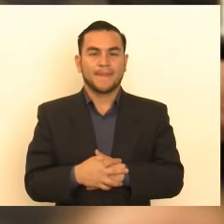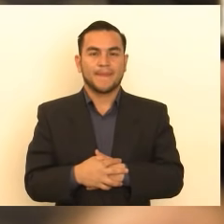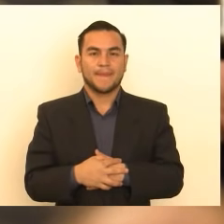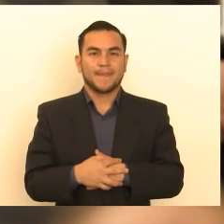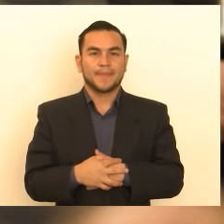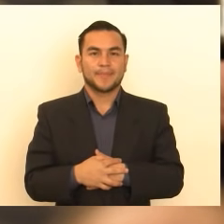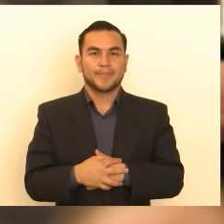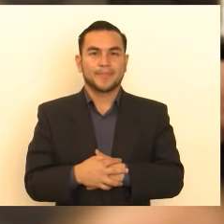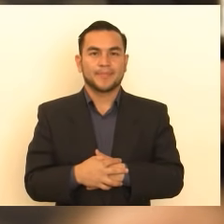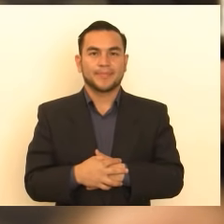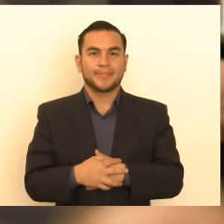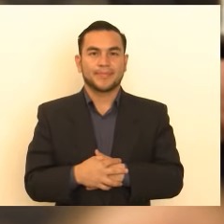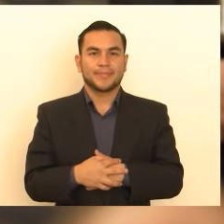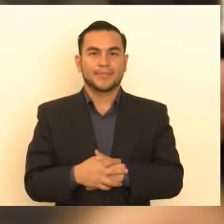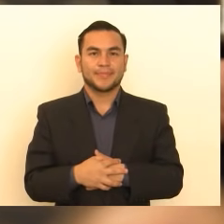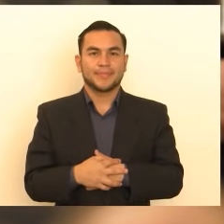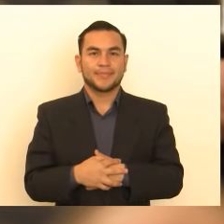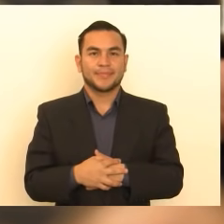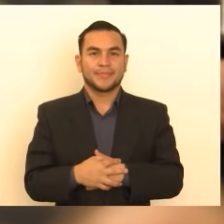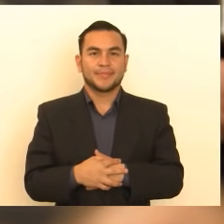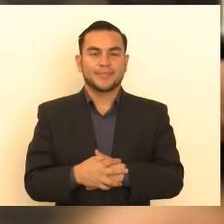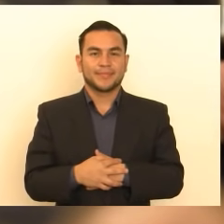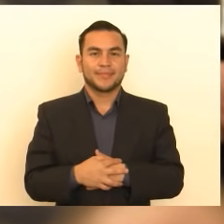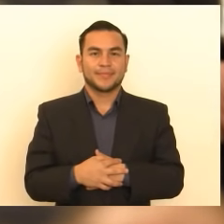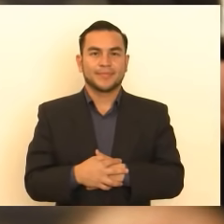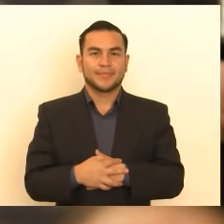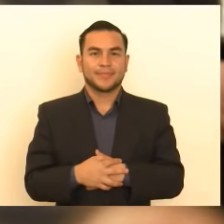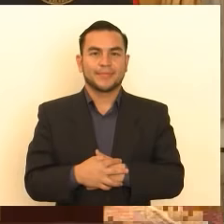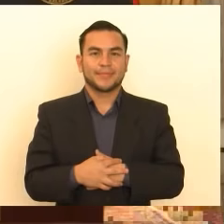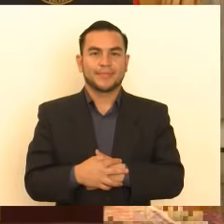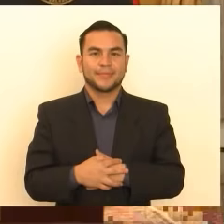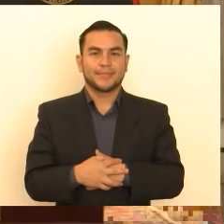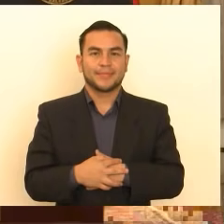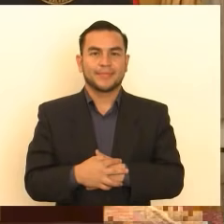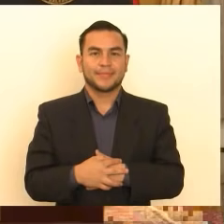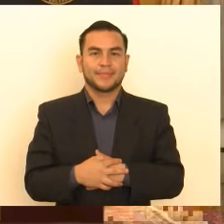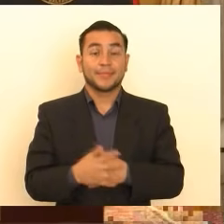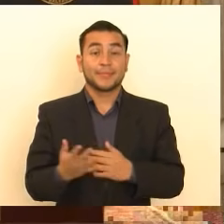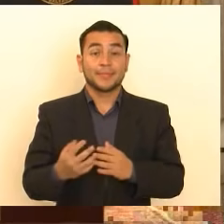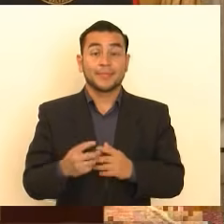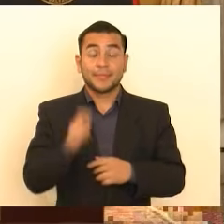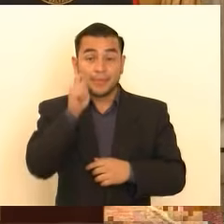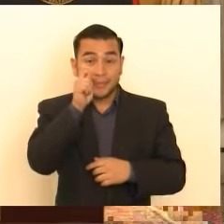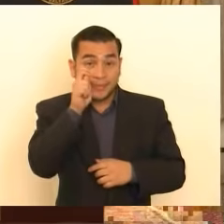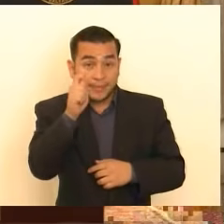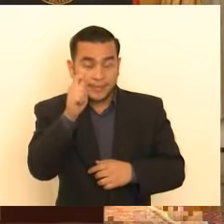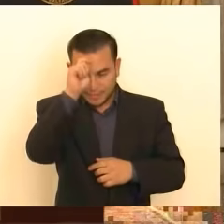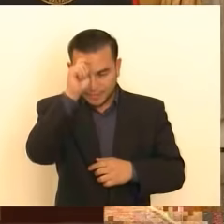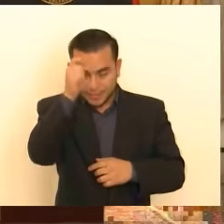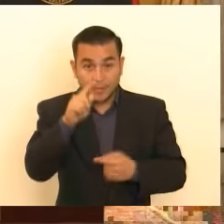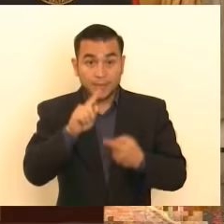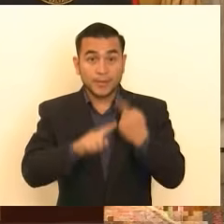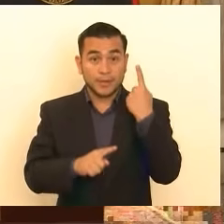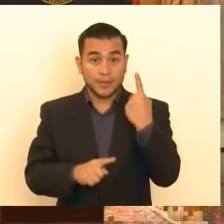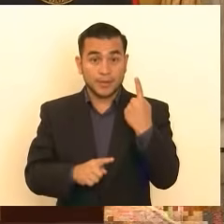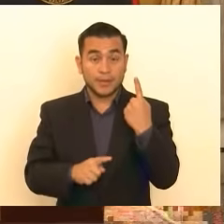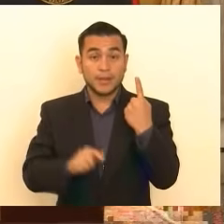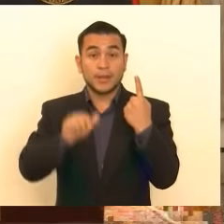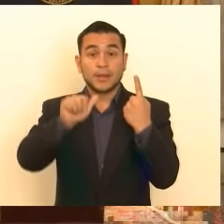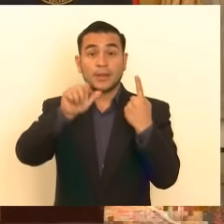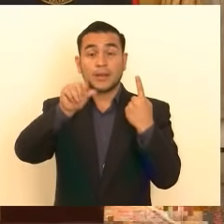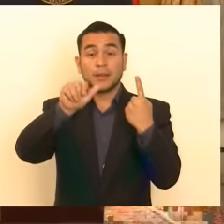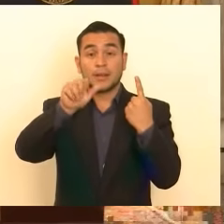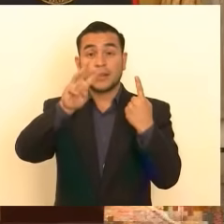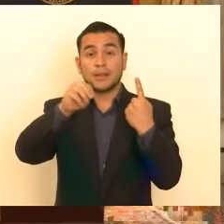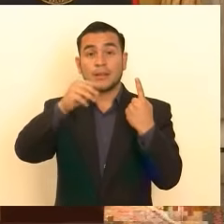¿Qué tal amigos? ¿Cómo están? Acá los saludo nuevamente con un nuevo video acerca de nuestro presidente de El Salvador, Nayib Bukele. Y